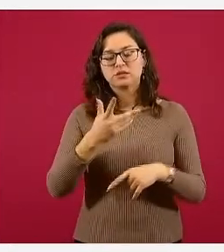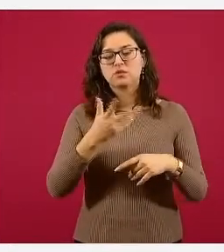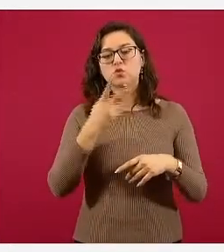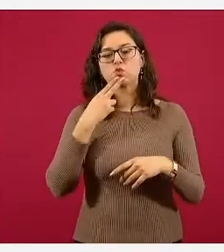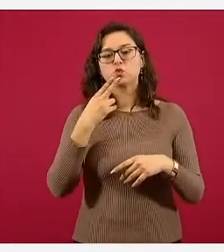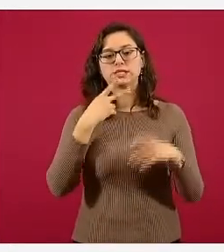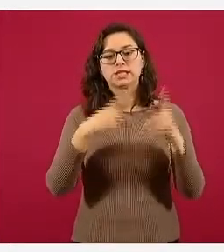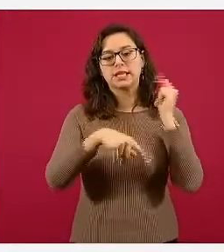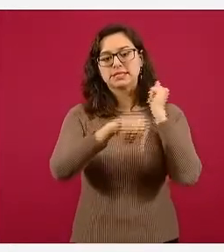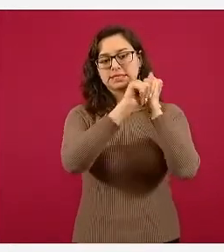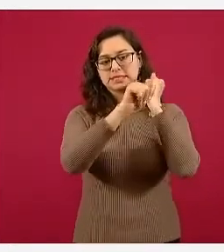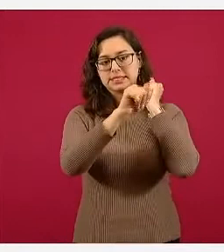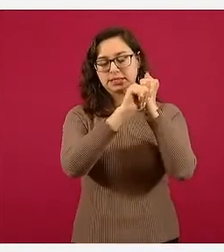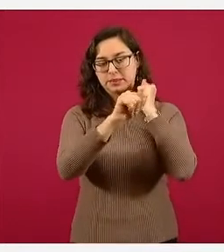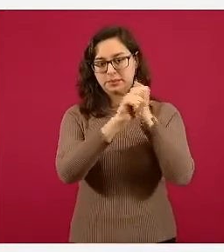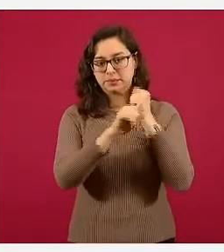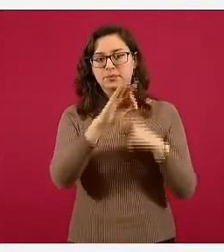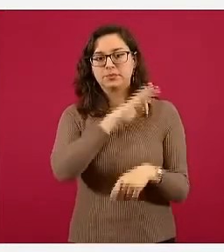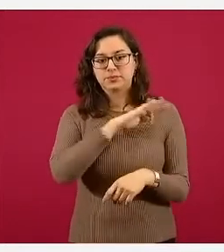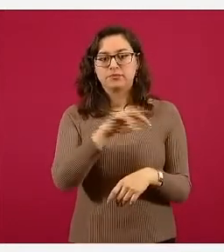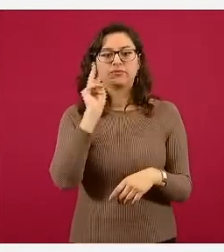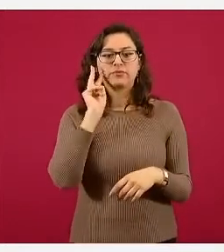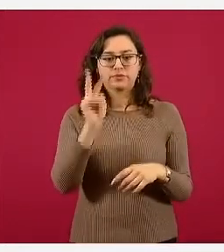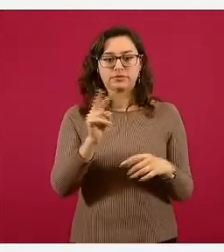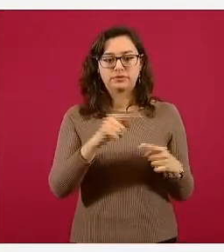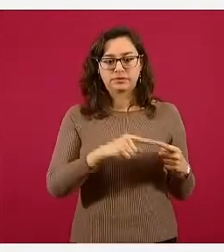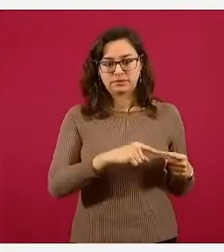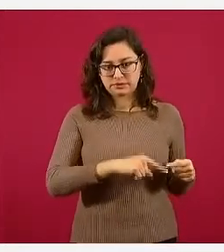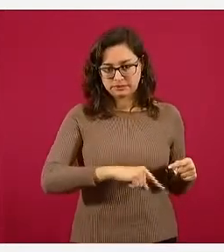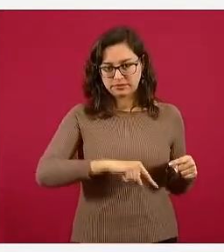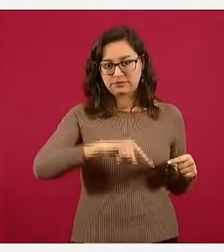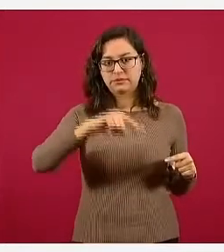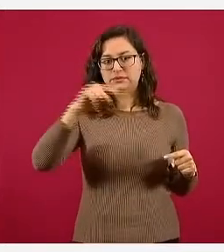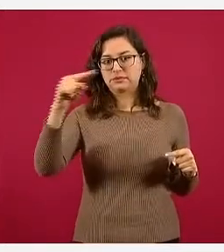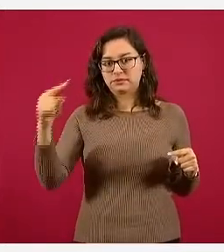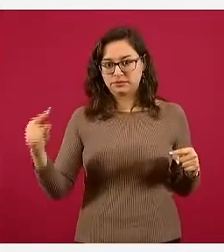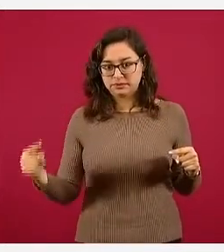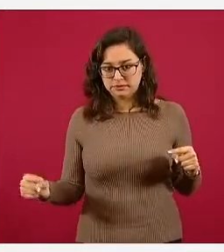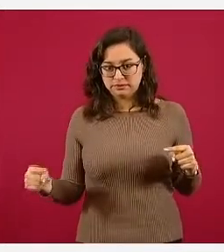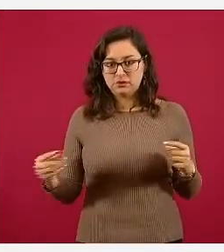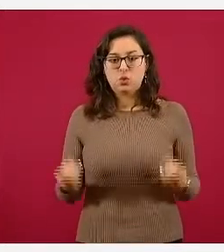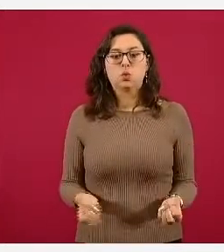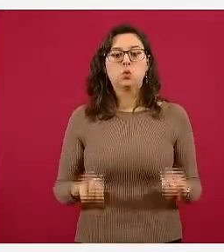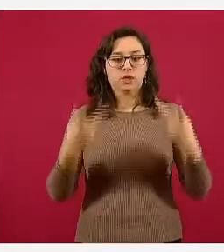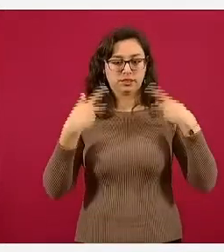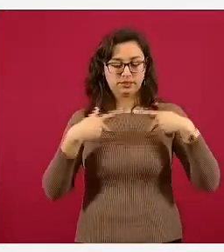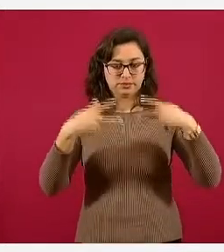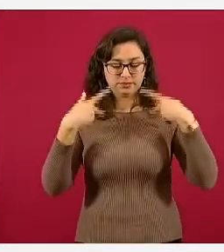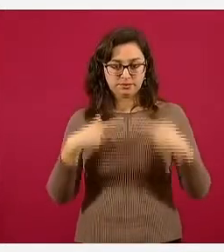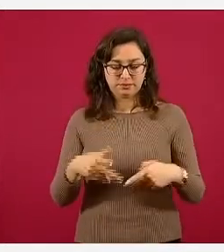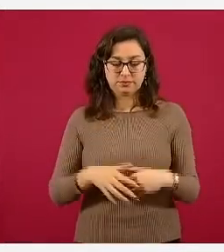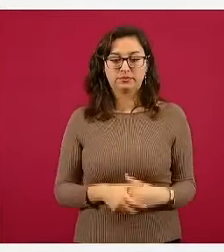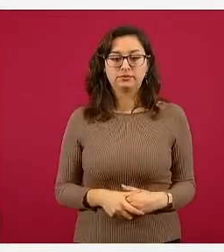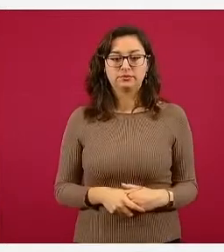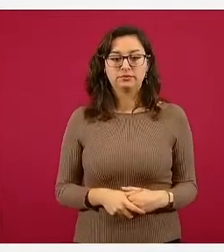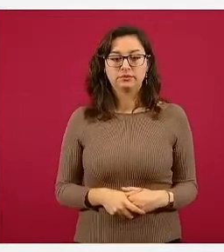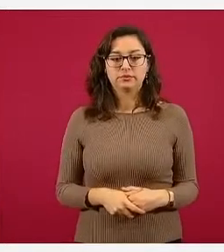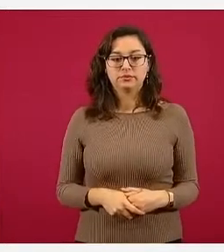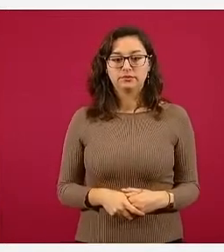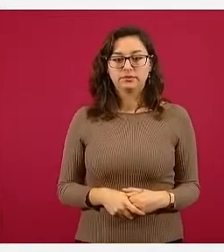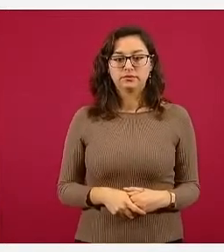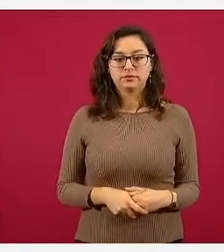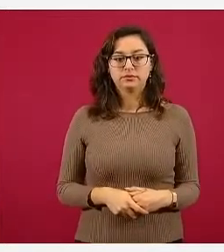vemos en el índice vertical es la afluencia total. En el caso del